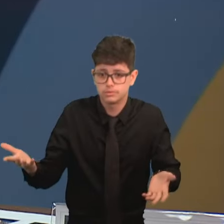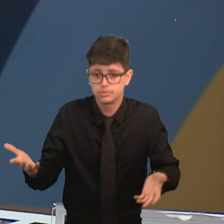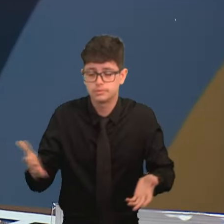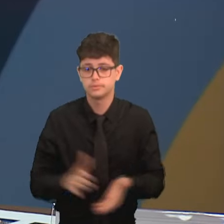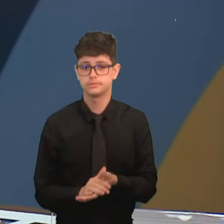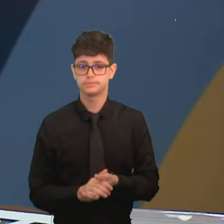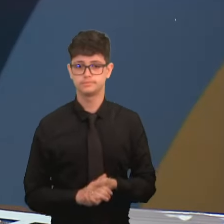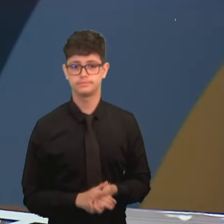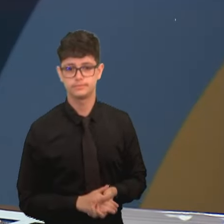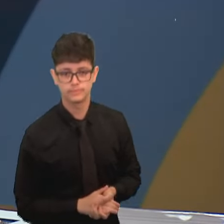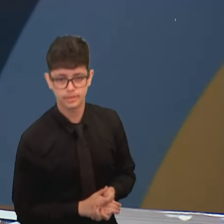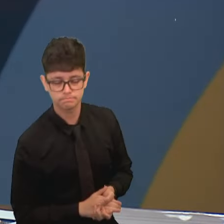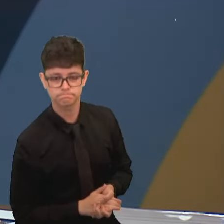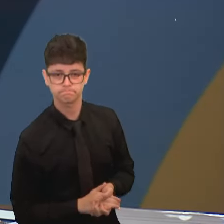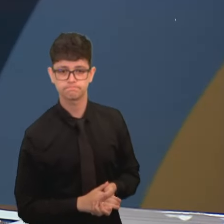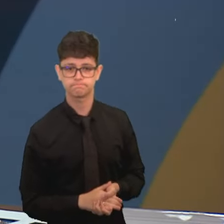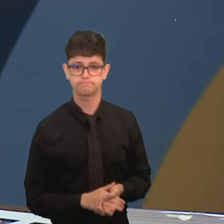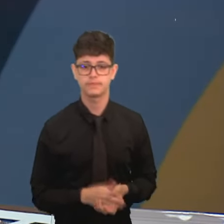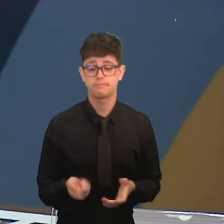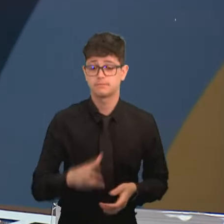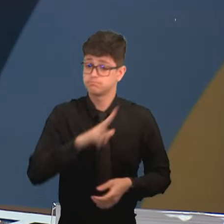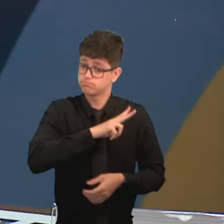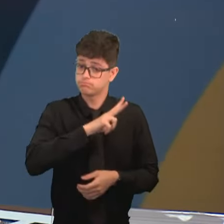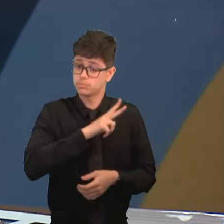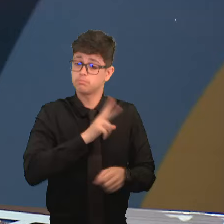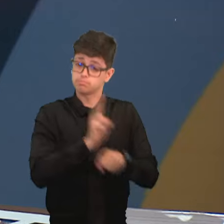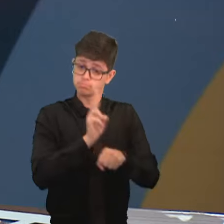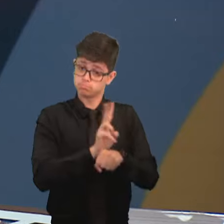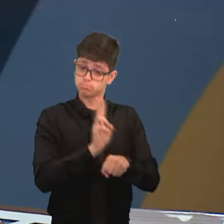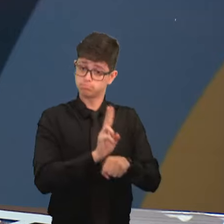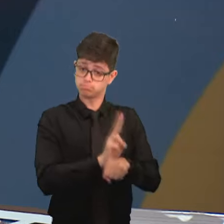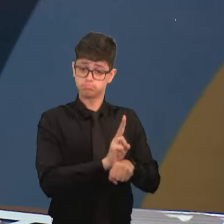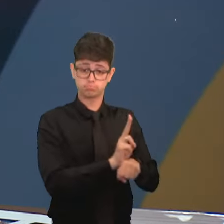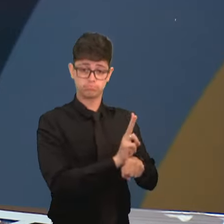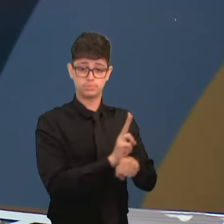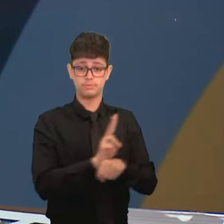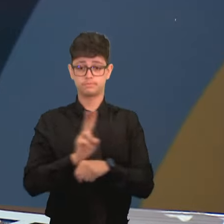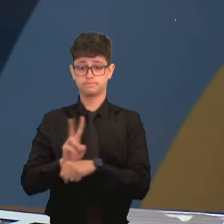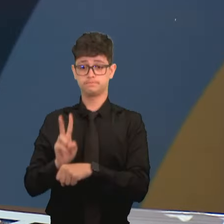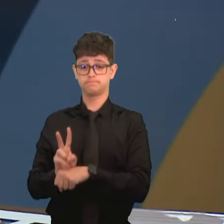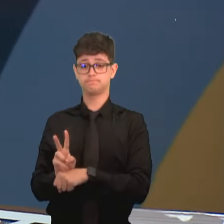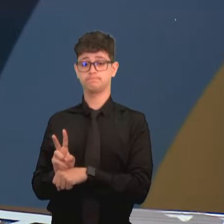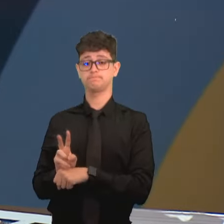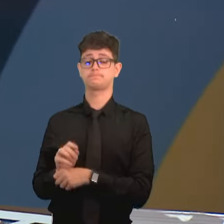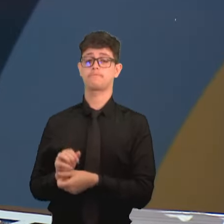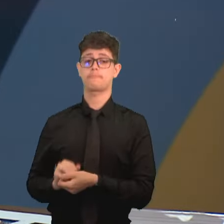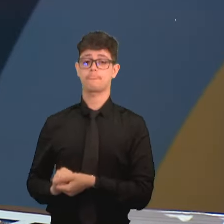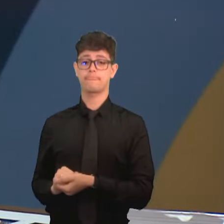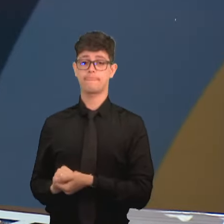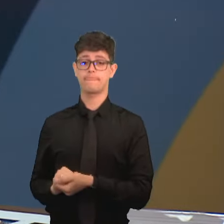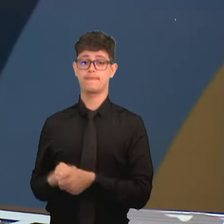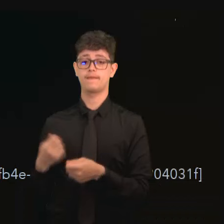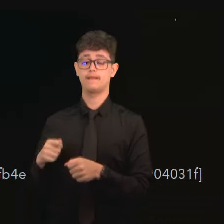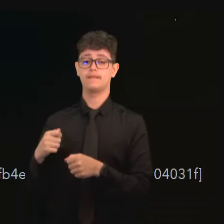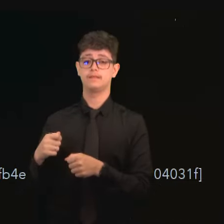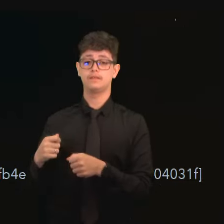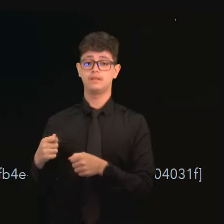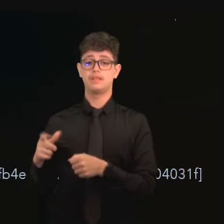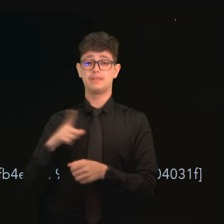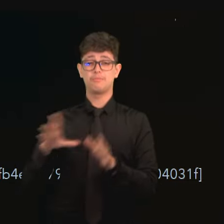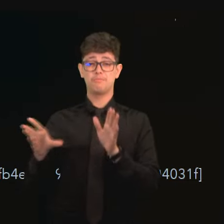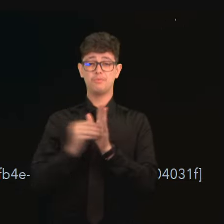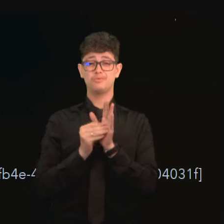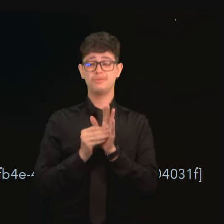tenían aviso de copyright. Y el reto aquí es que aún no tenemos una forma técnica, hasta donde yo sé, de hacer